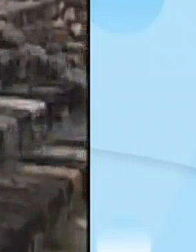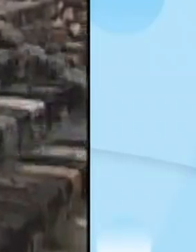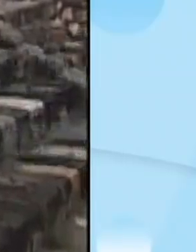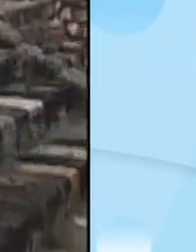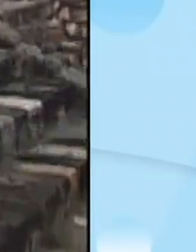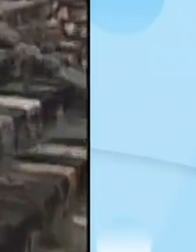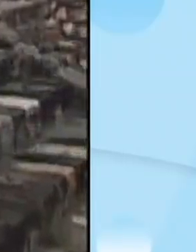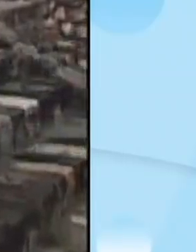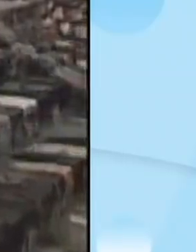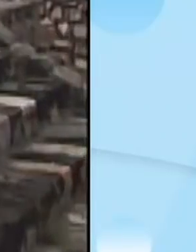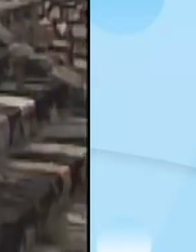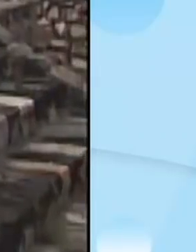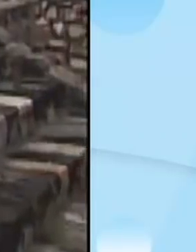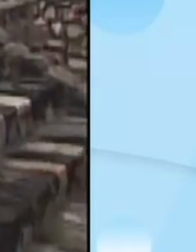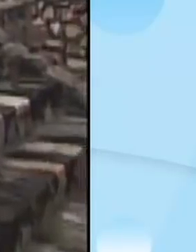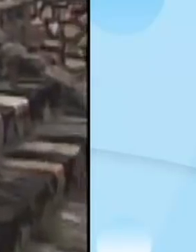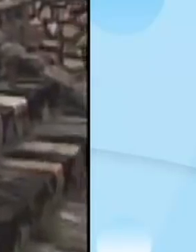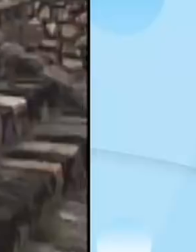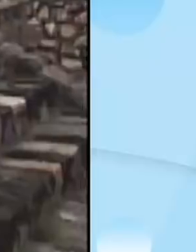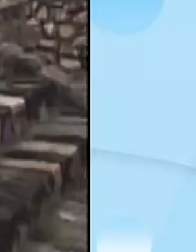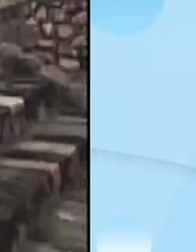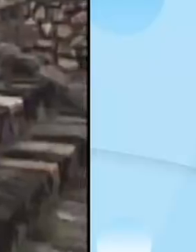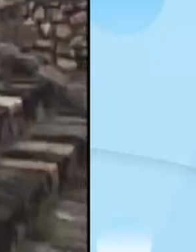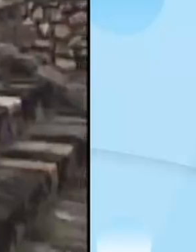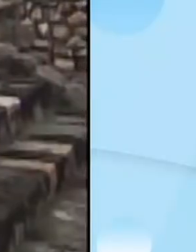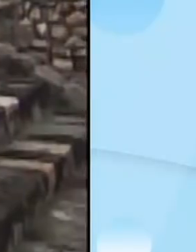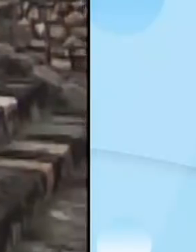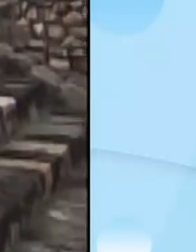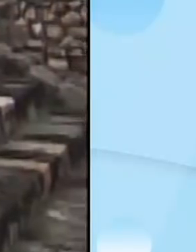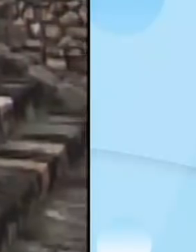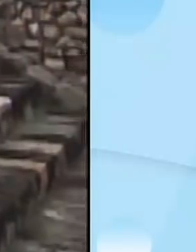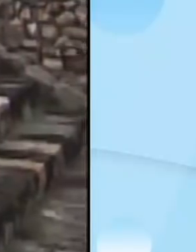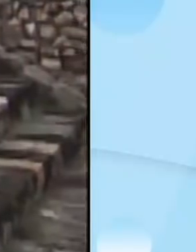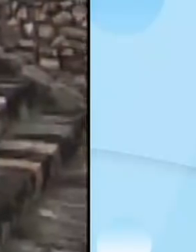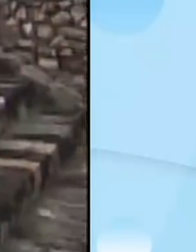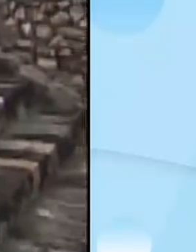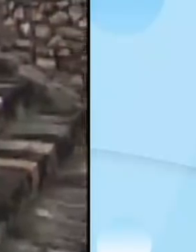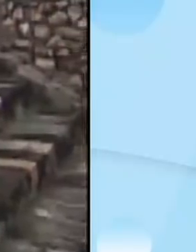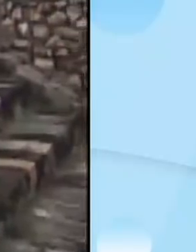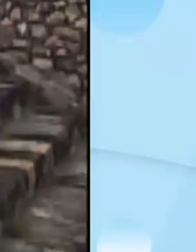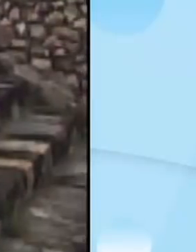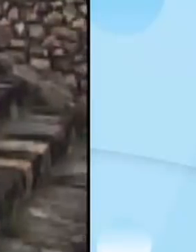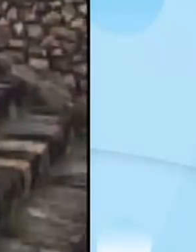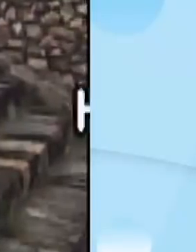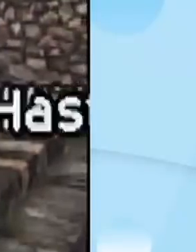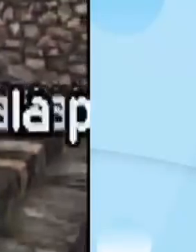Maxitlatemo au Ximononotza Inuan Mogniutzitziwan